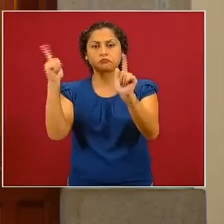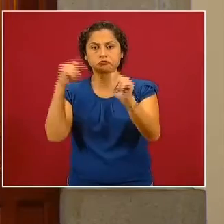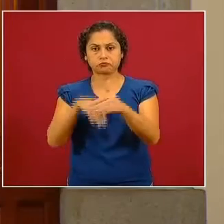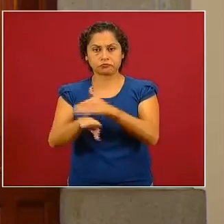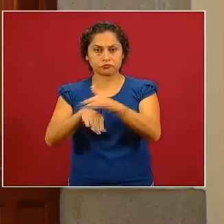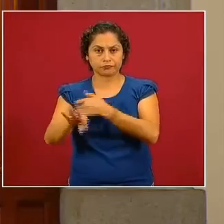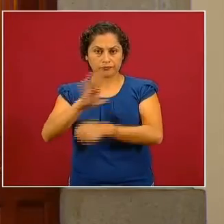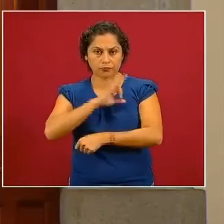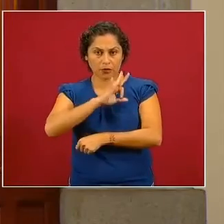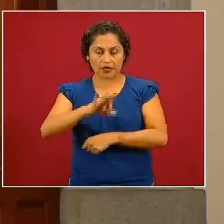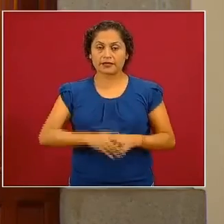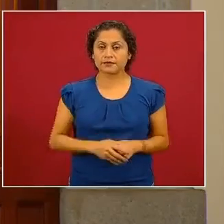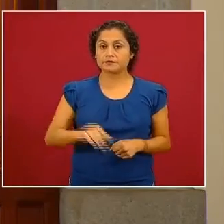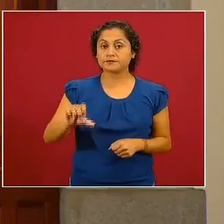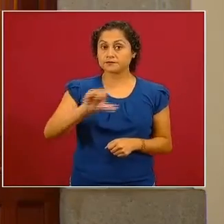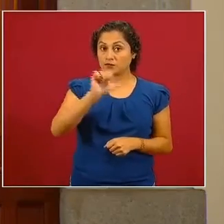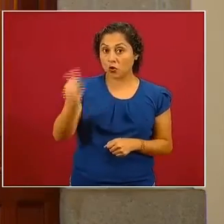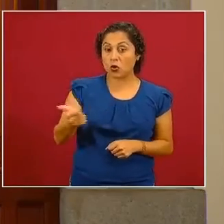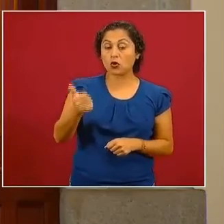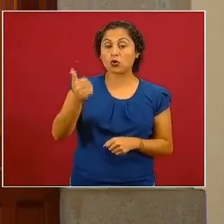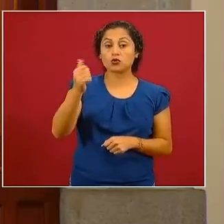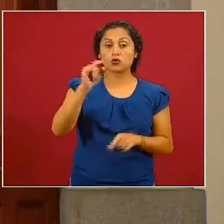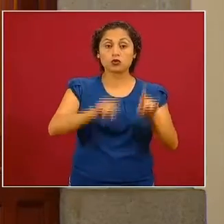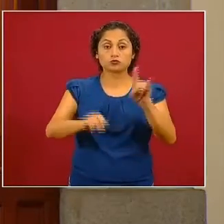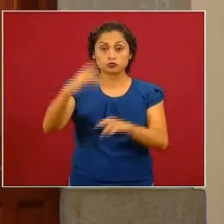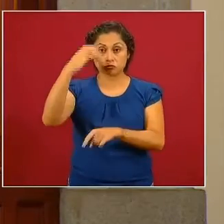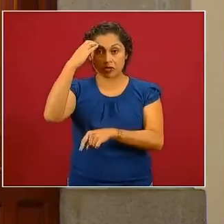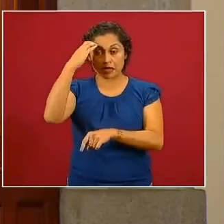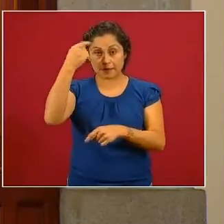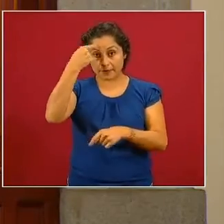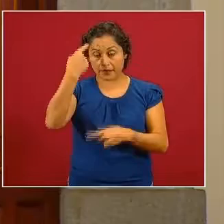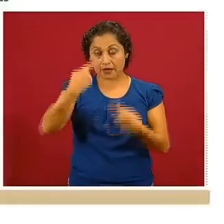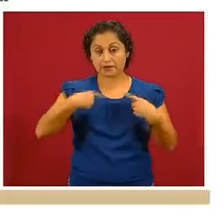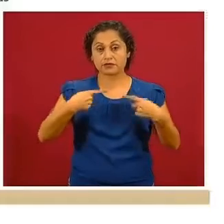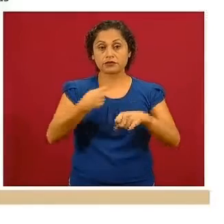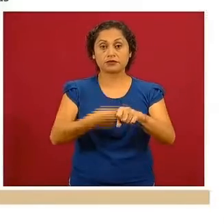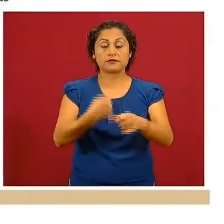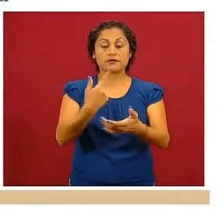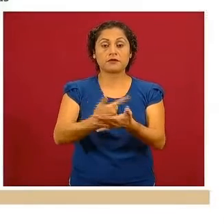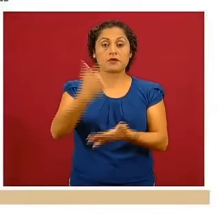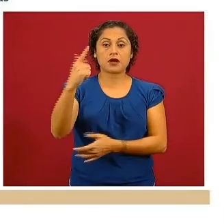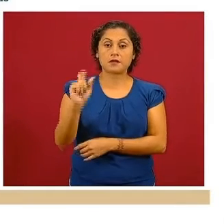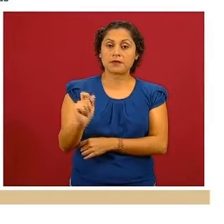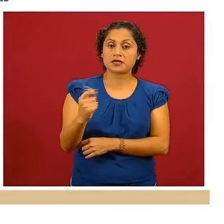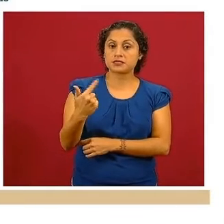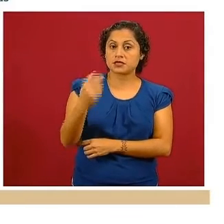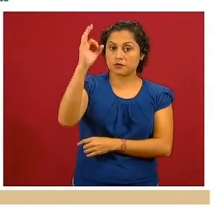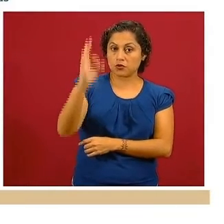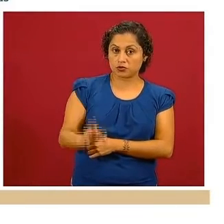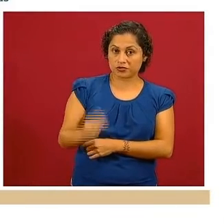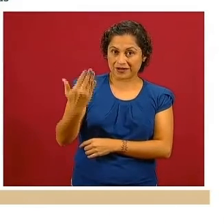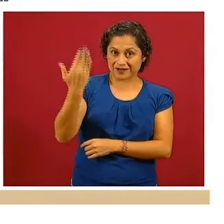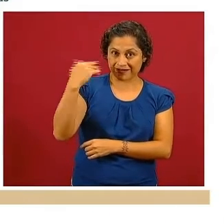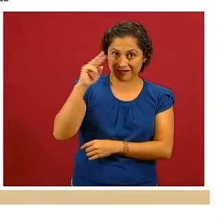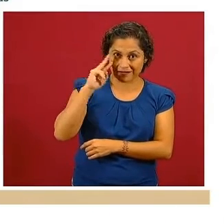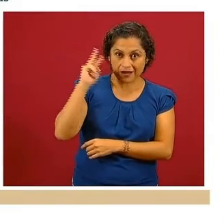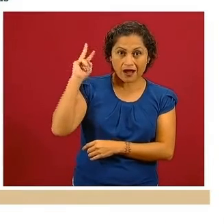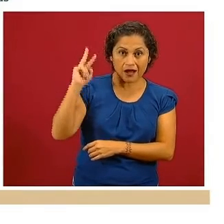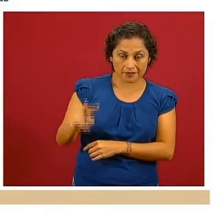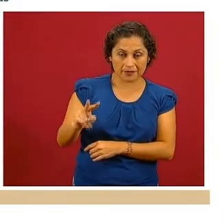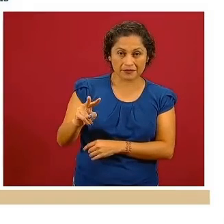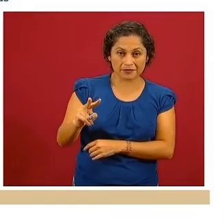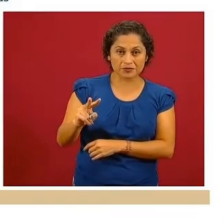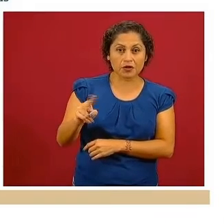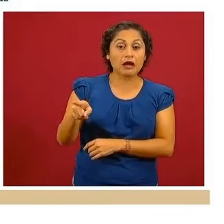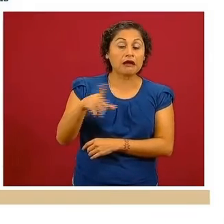las camas con ventilador para los pacientes críticos, 27%, hemos visto cómo este porcentaje en el caso de las camas con